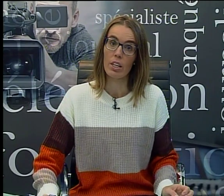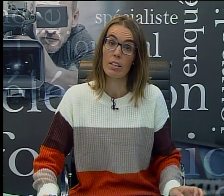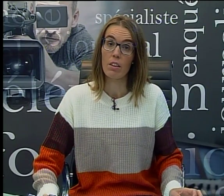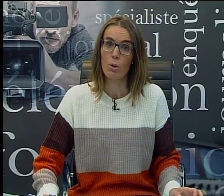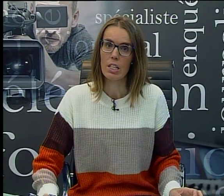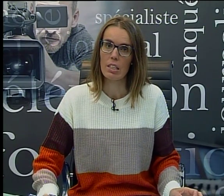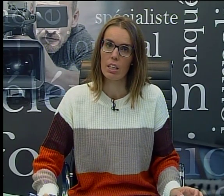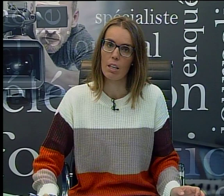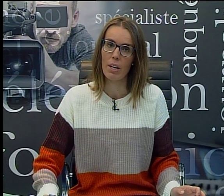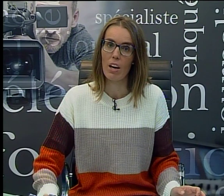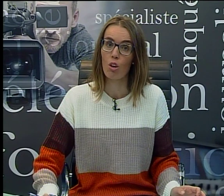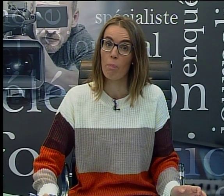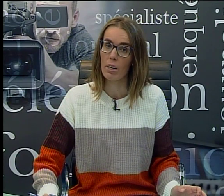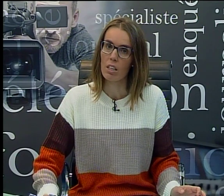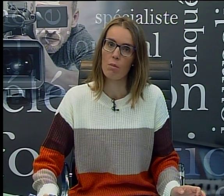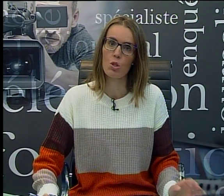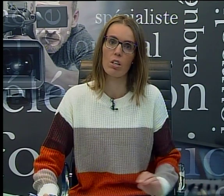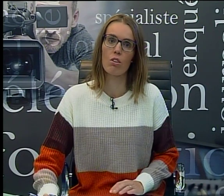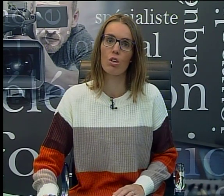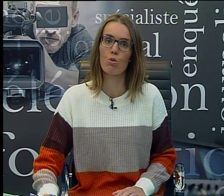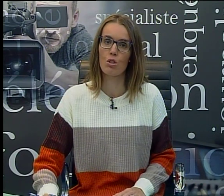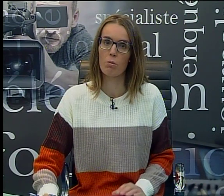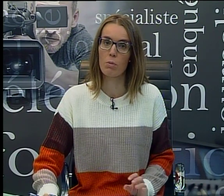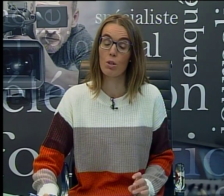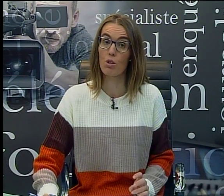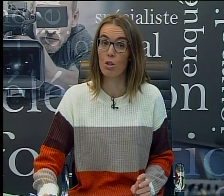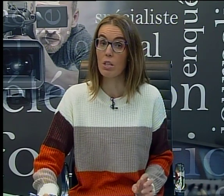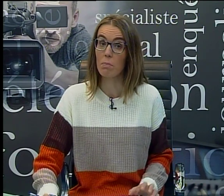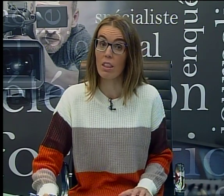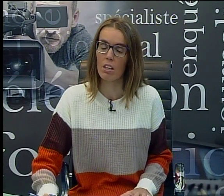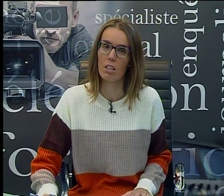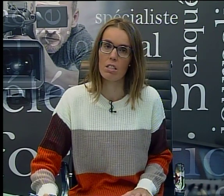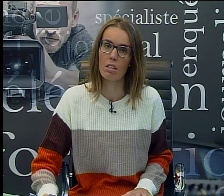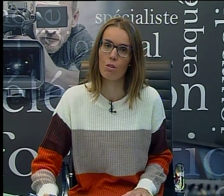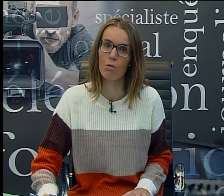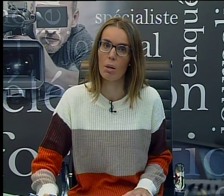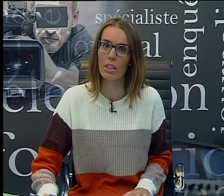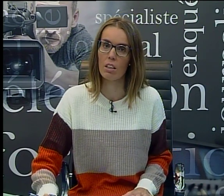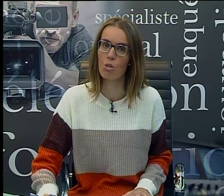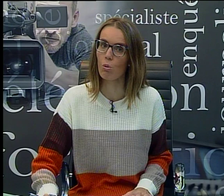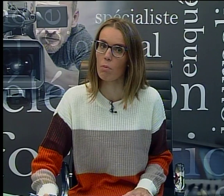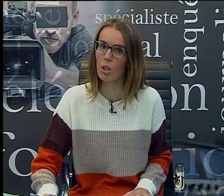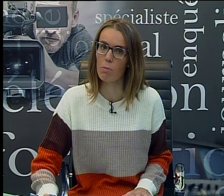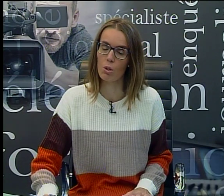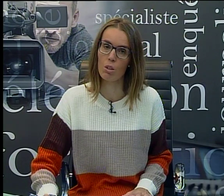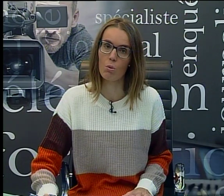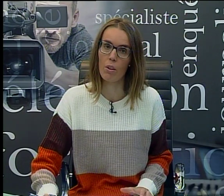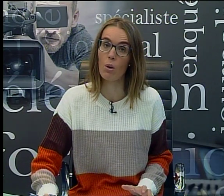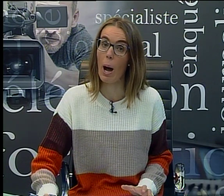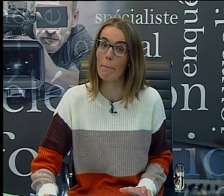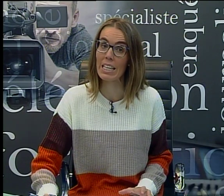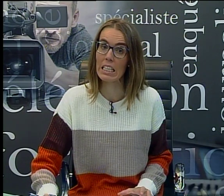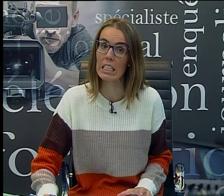Y ahora que tan de moda está el tema de acompañar, hemos querido que nuestro obispo nos dé unas pinceladas de lo fundamental de su último libro